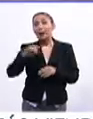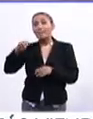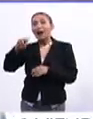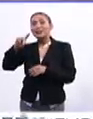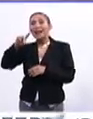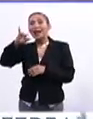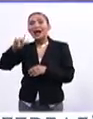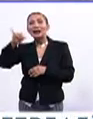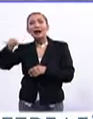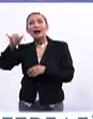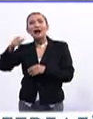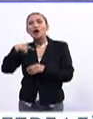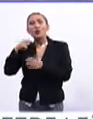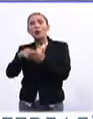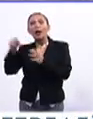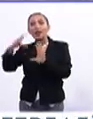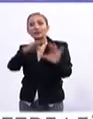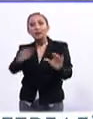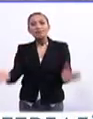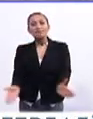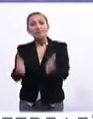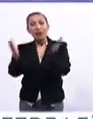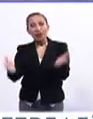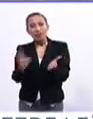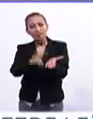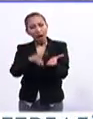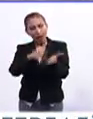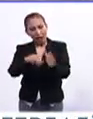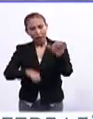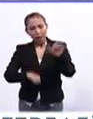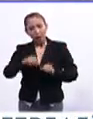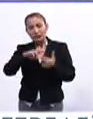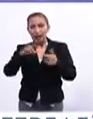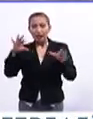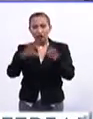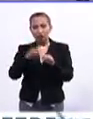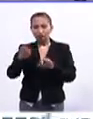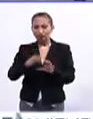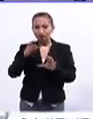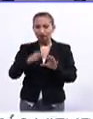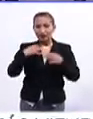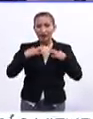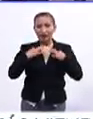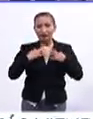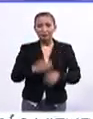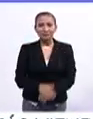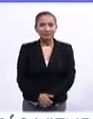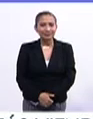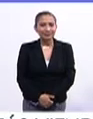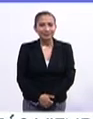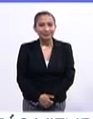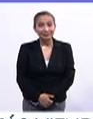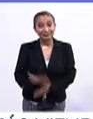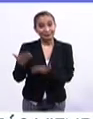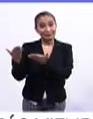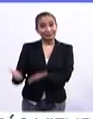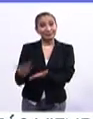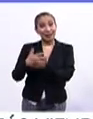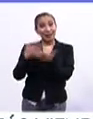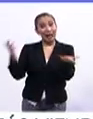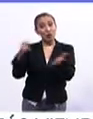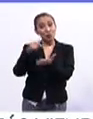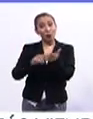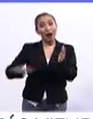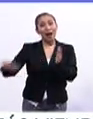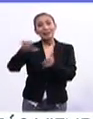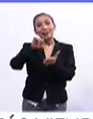Jaja, plataforma que enseña, promueve y valora actividades relacionadas con los textiles. Pues ahí está este gran